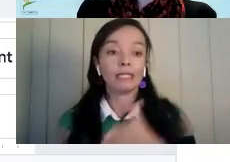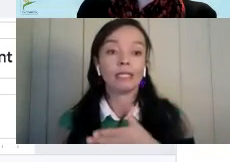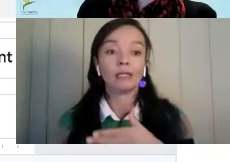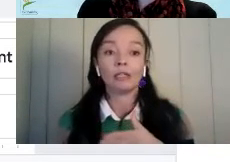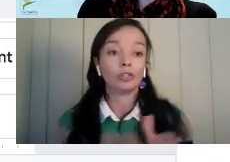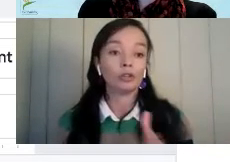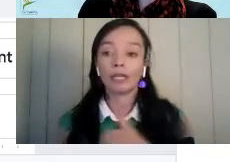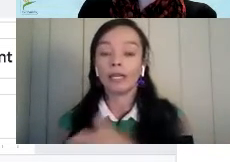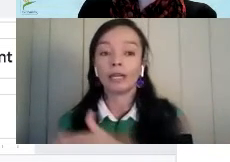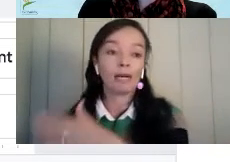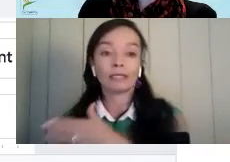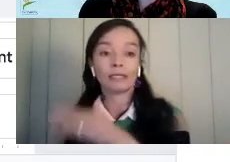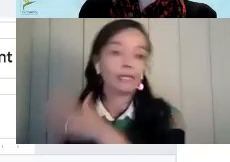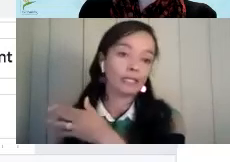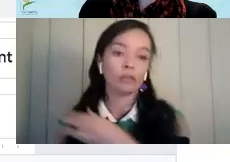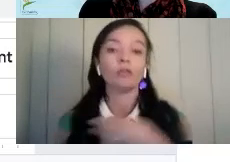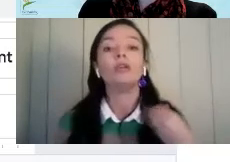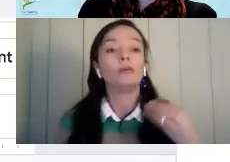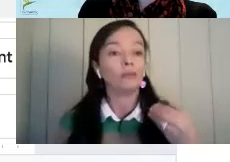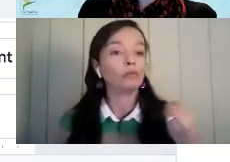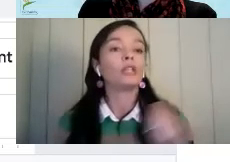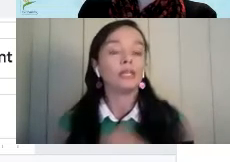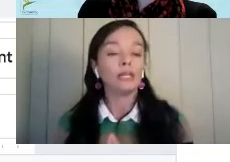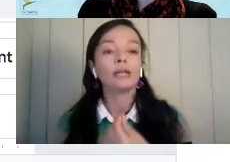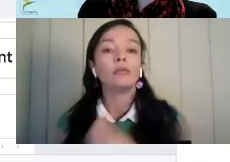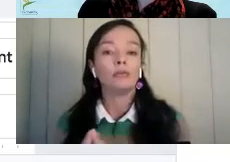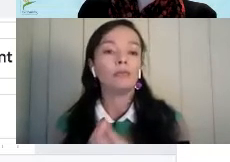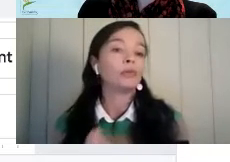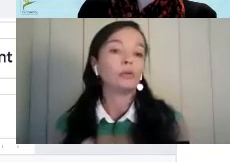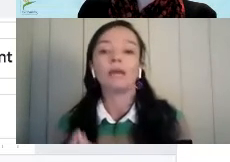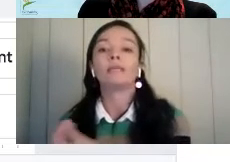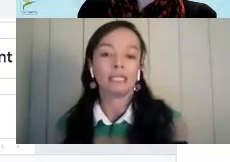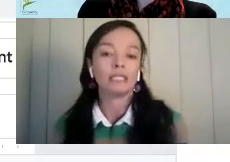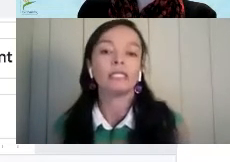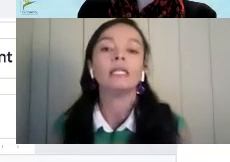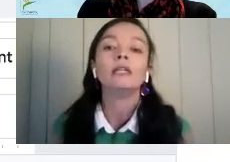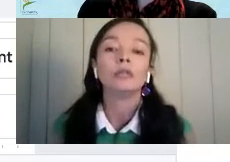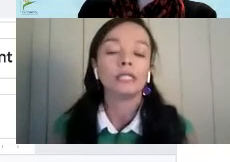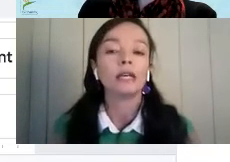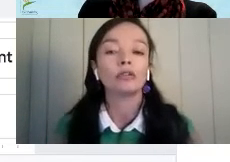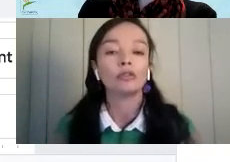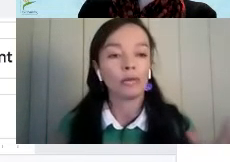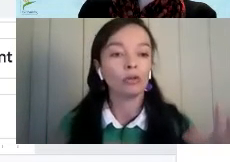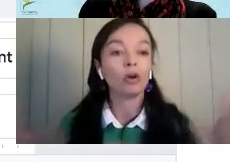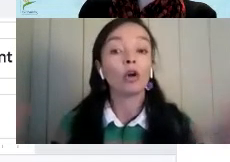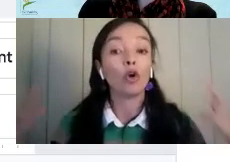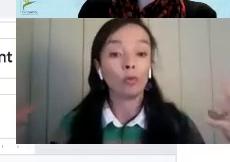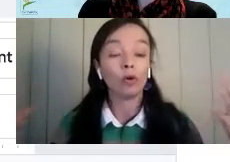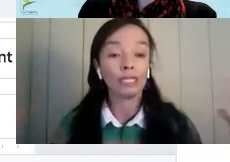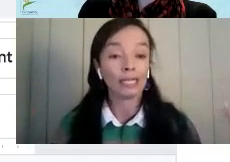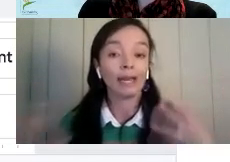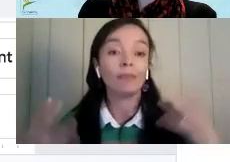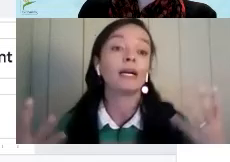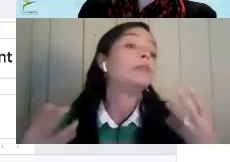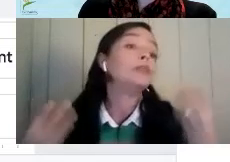a hablar así. Yo querer más leche, no. Me gustaría tomar más leche. Entonces, ya es acostumbrarlo a cómo